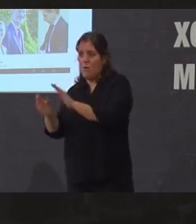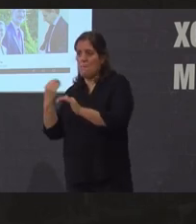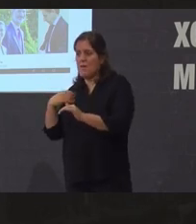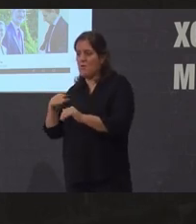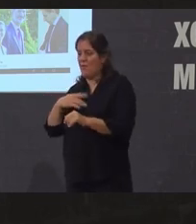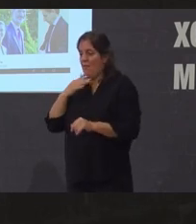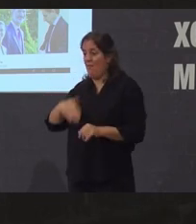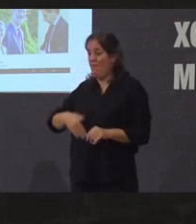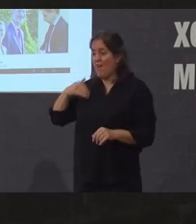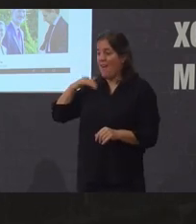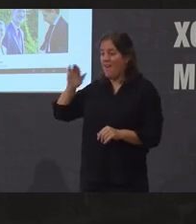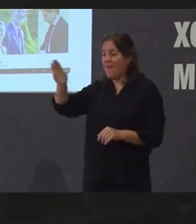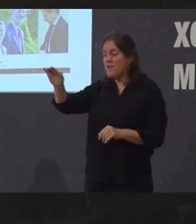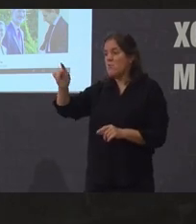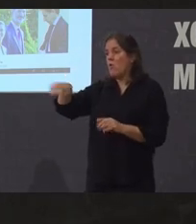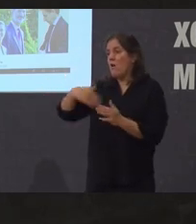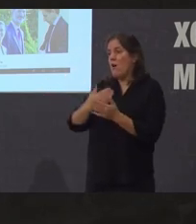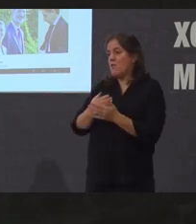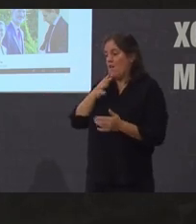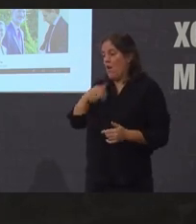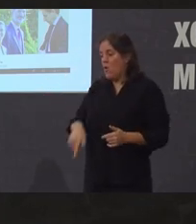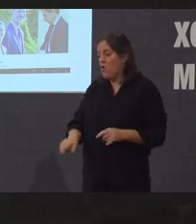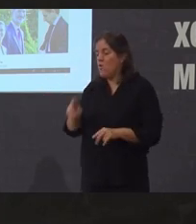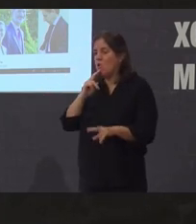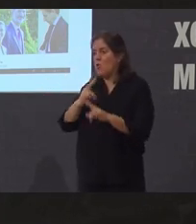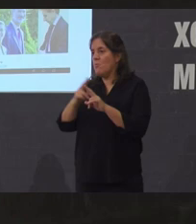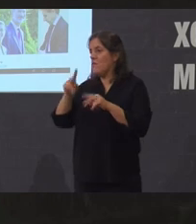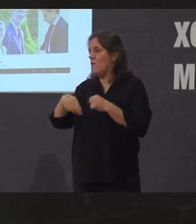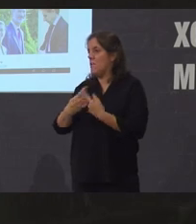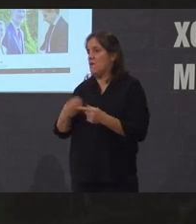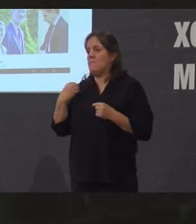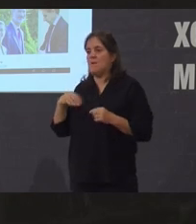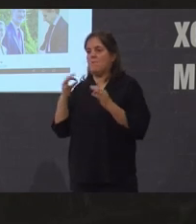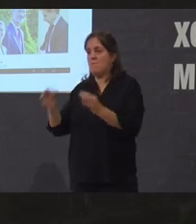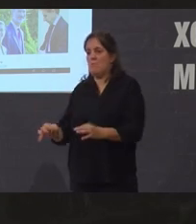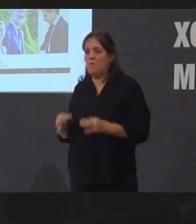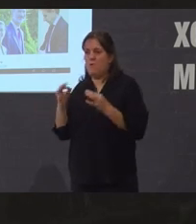para aquí son sempre as mesmas familias, os mesmos nomes.